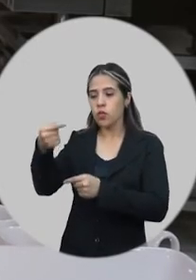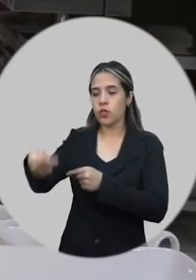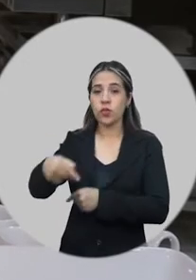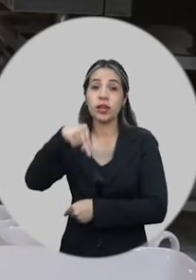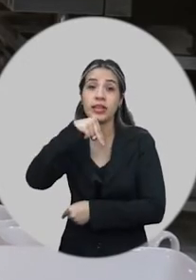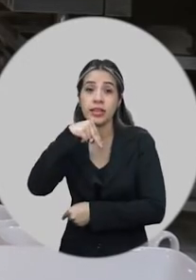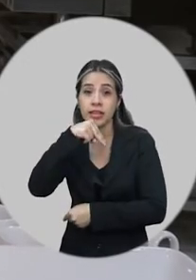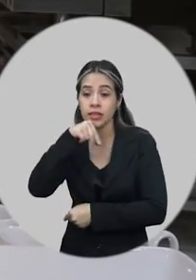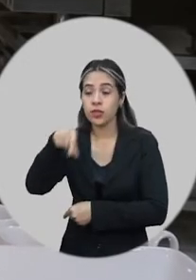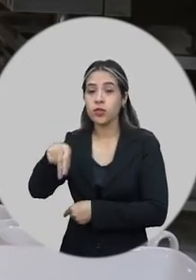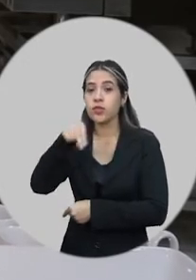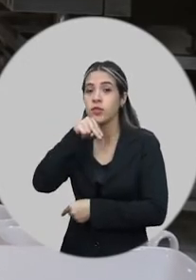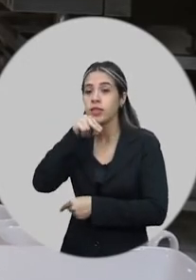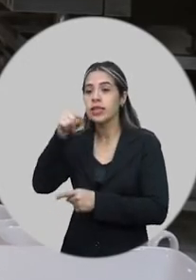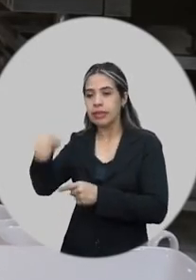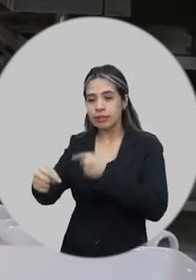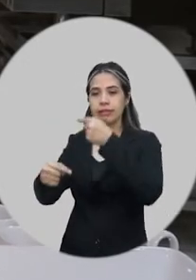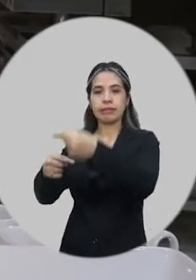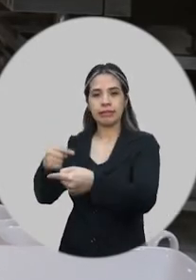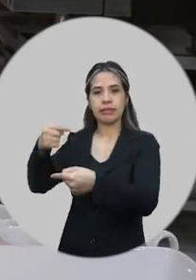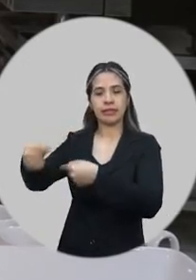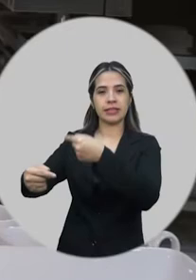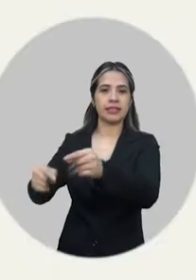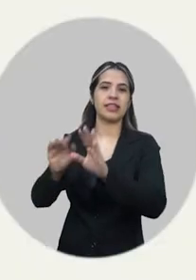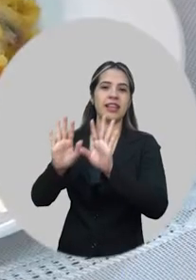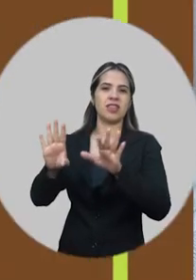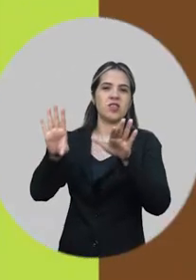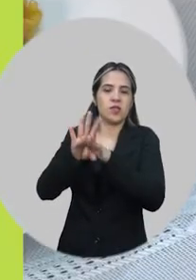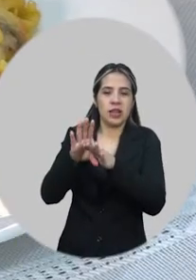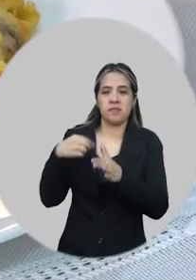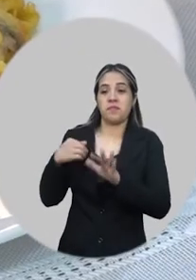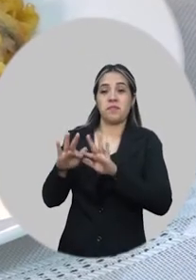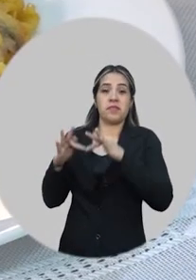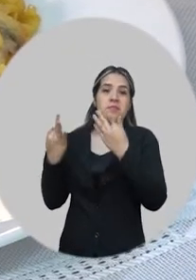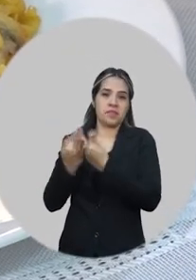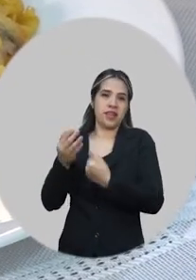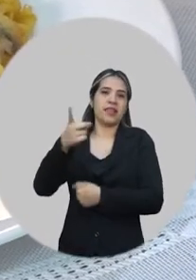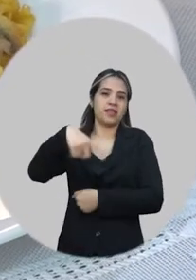sus bisnietos y así sucesivamente, como me pasa a mí.